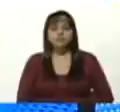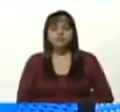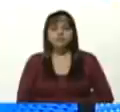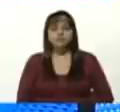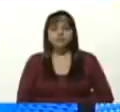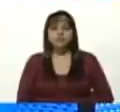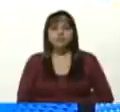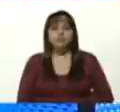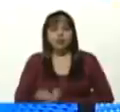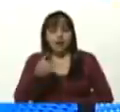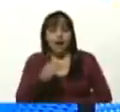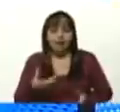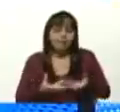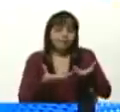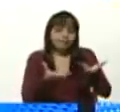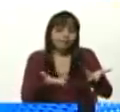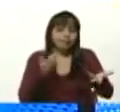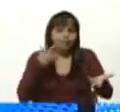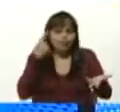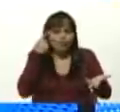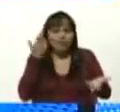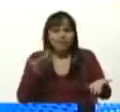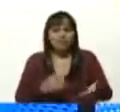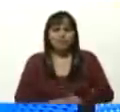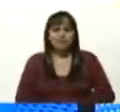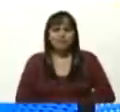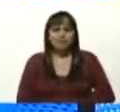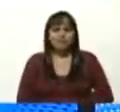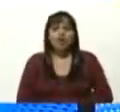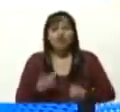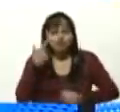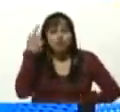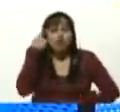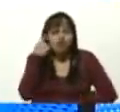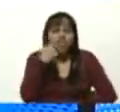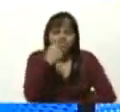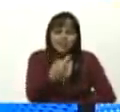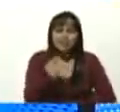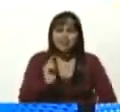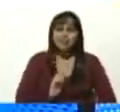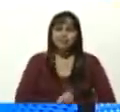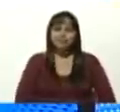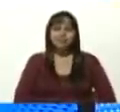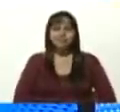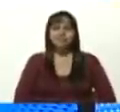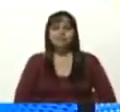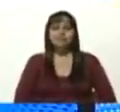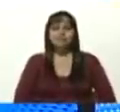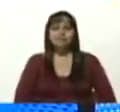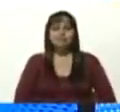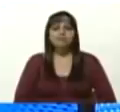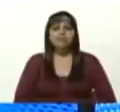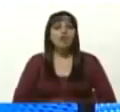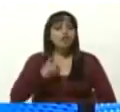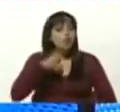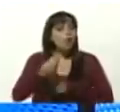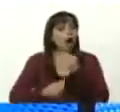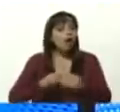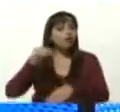Tenemos aquí las pruebas en las manos. Sé lo que estoy diciendo. Apenas hago esta alerta,